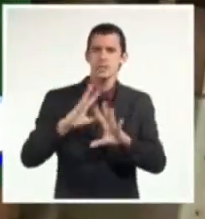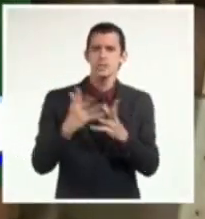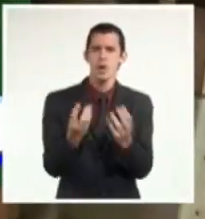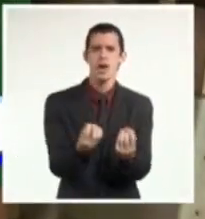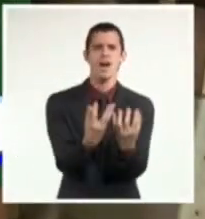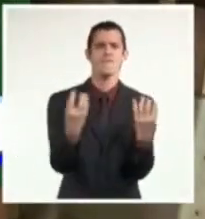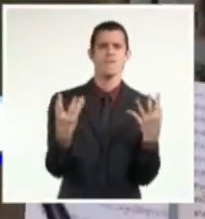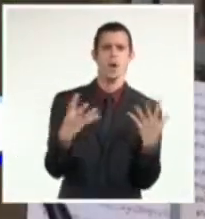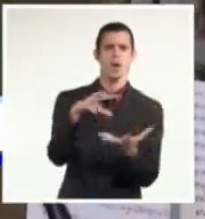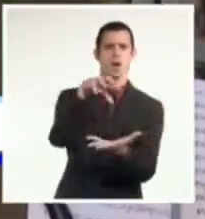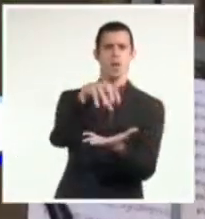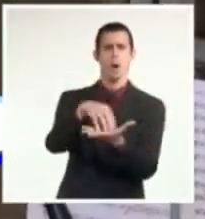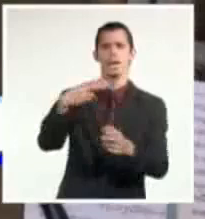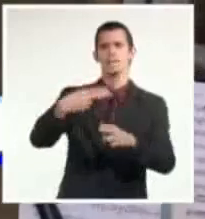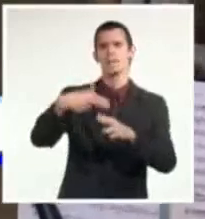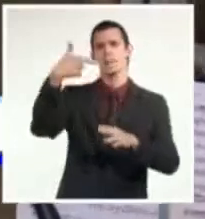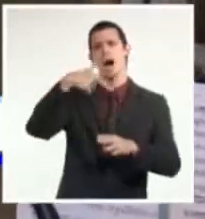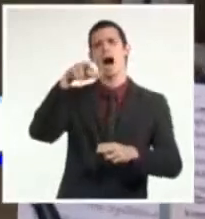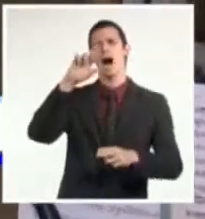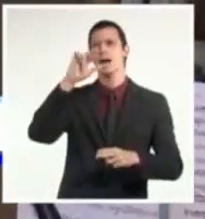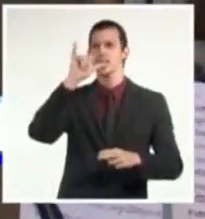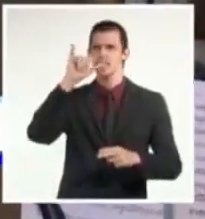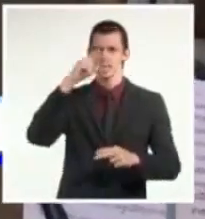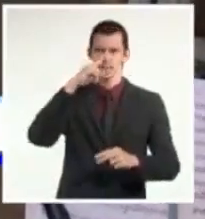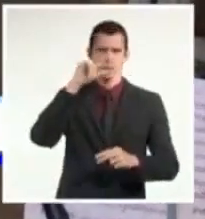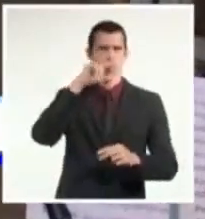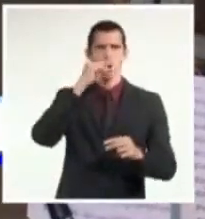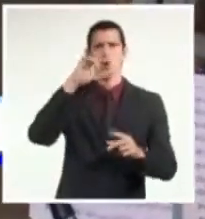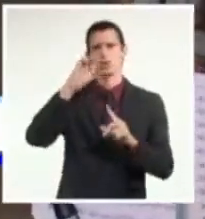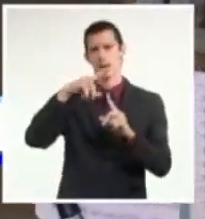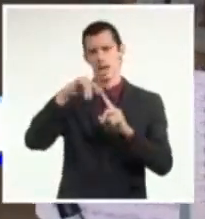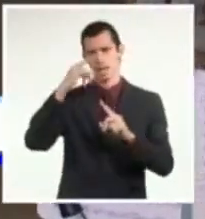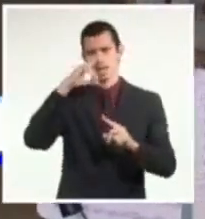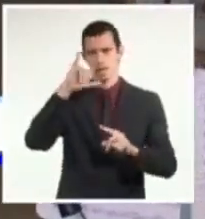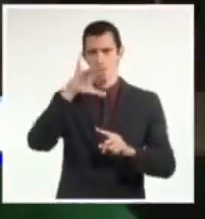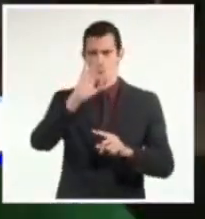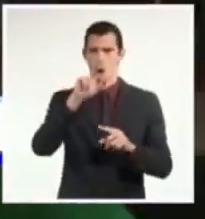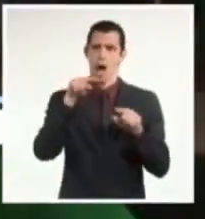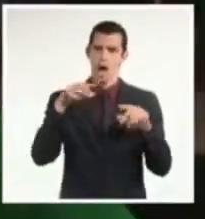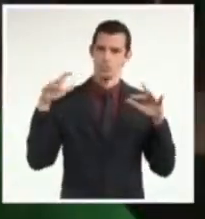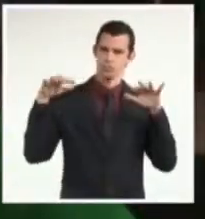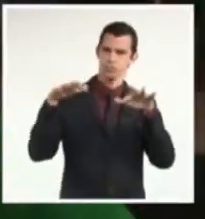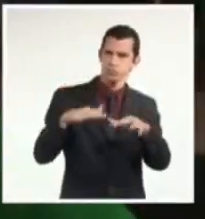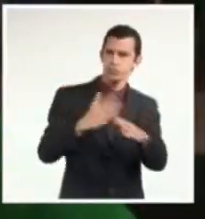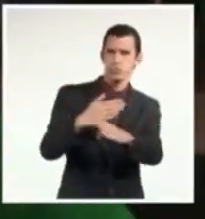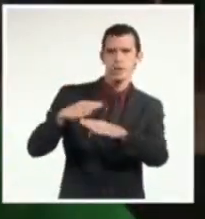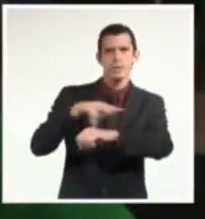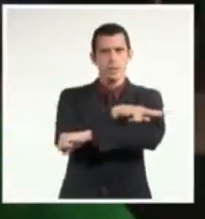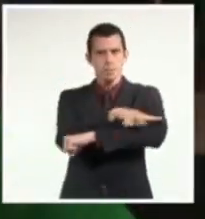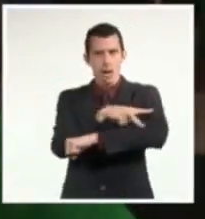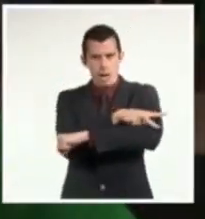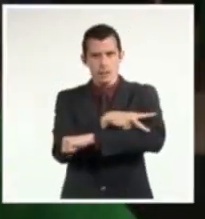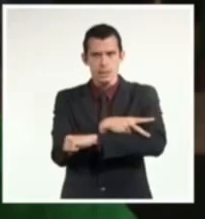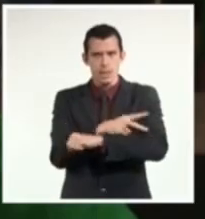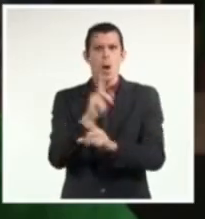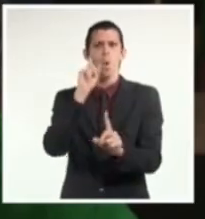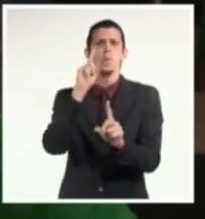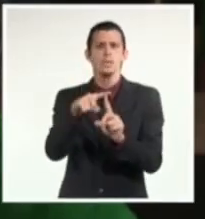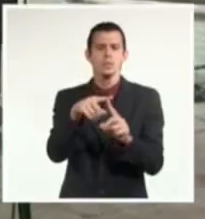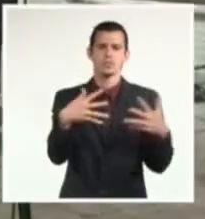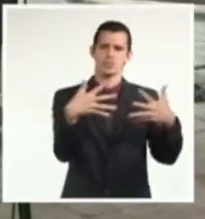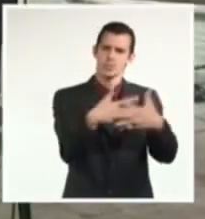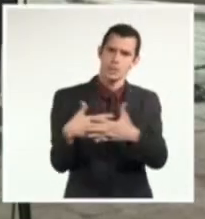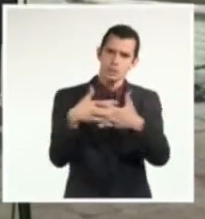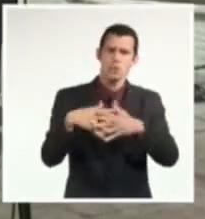en diferentes áreas, centró la atención de jóvenes de ambas naciones. Durante las conclusiones del encuentro con sede en el Jardín Botánico